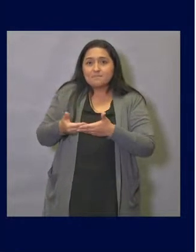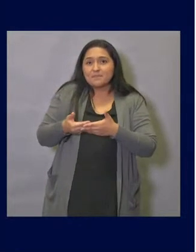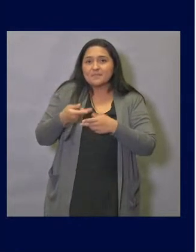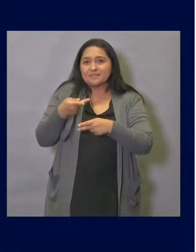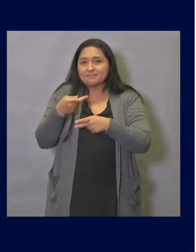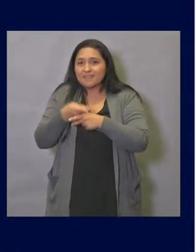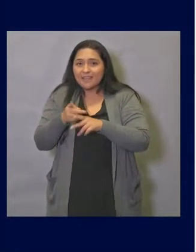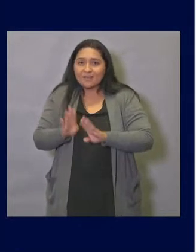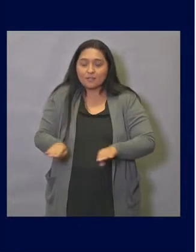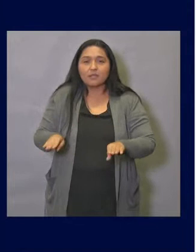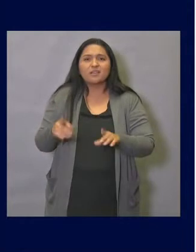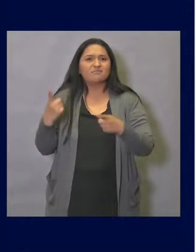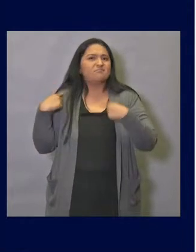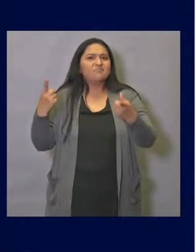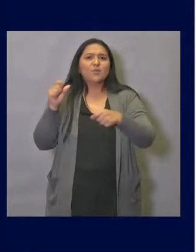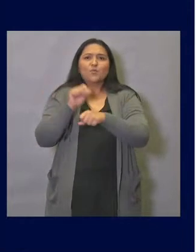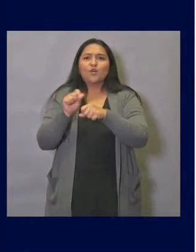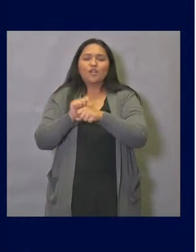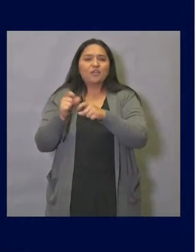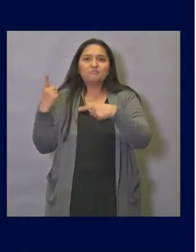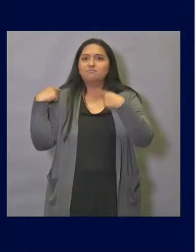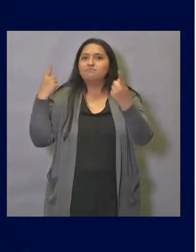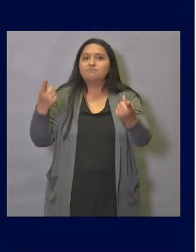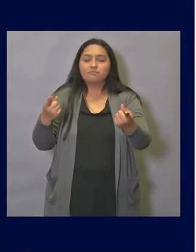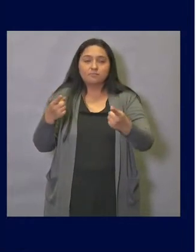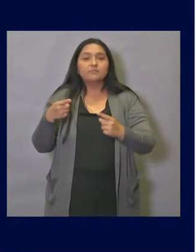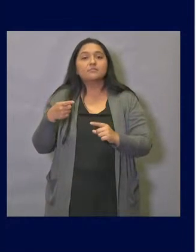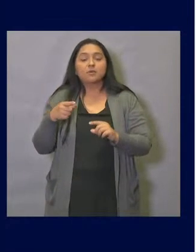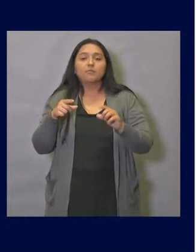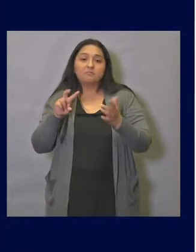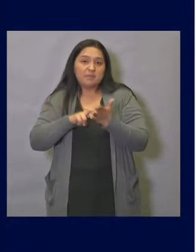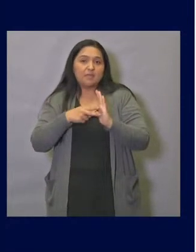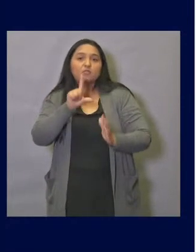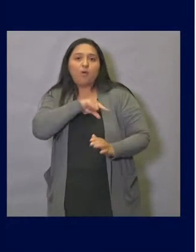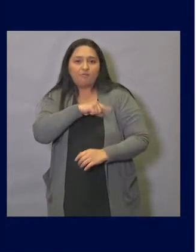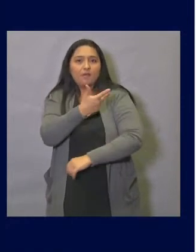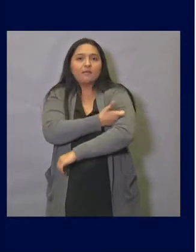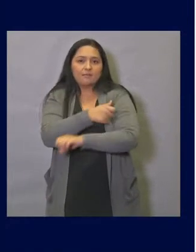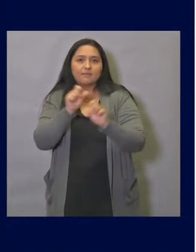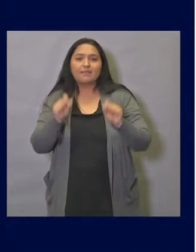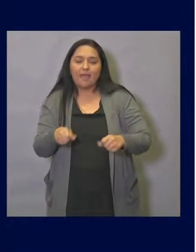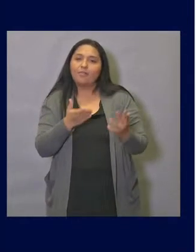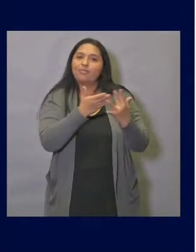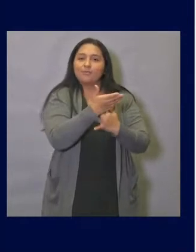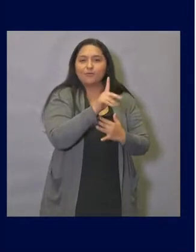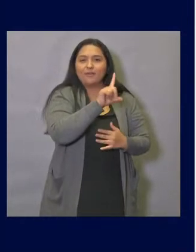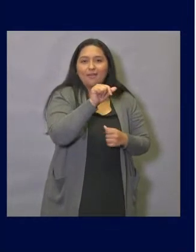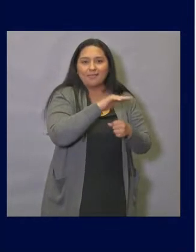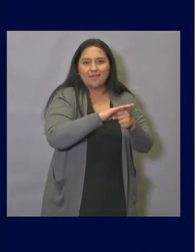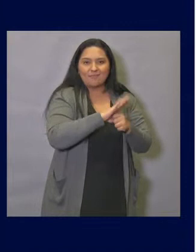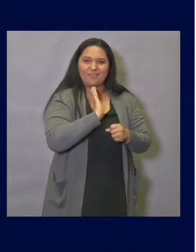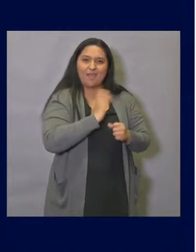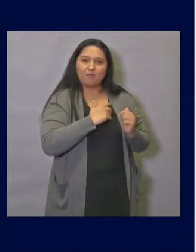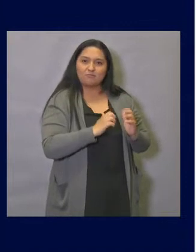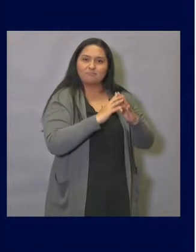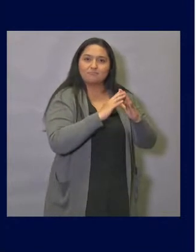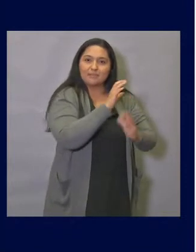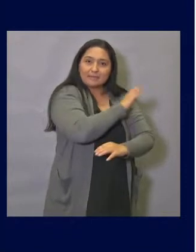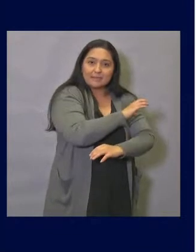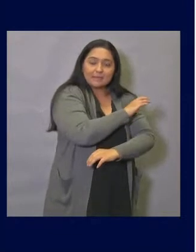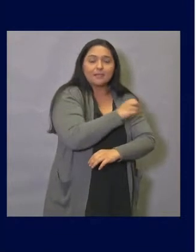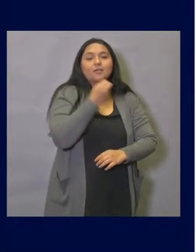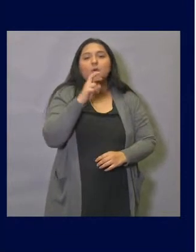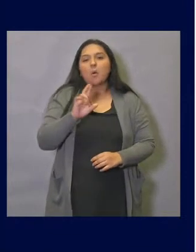Estos trabajadores pueden recibir vacunas a través de los centros de vacunación administrados por el condado o de sus proveedores de atención